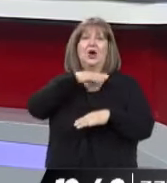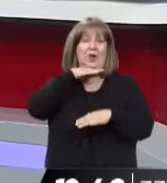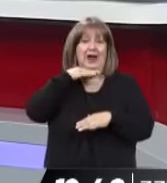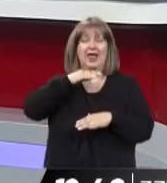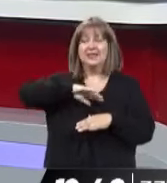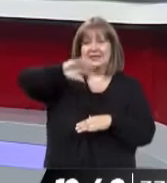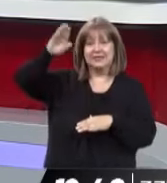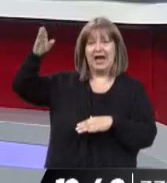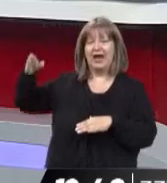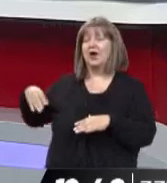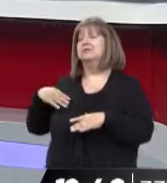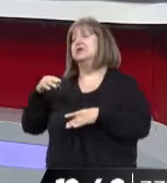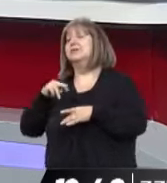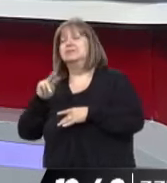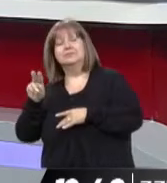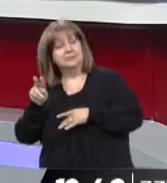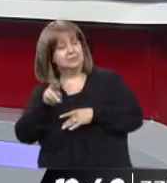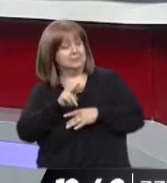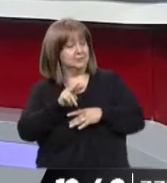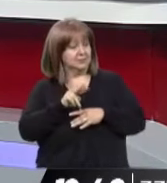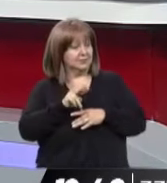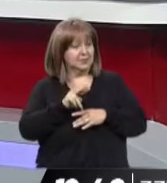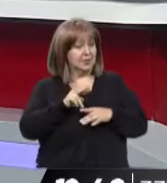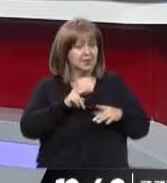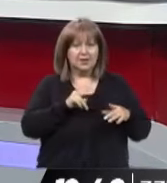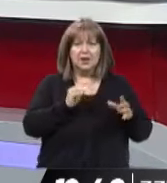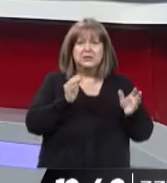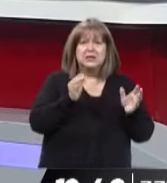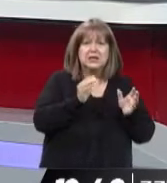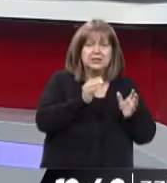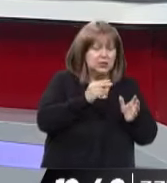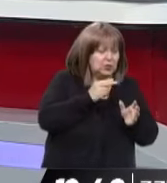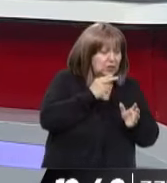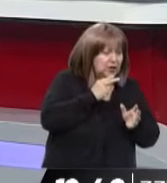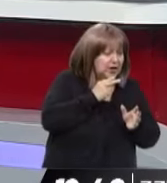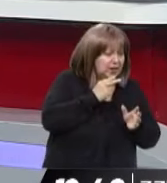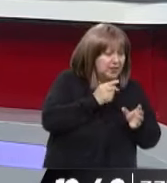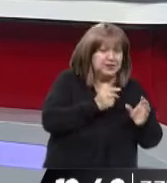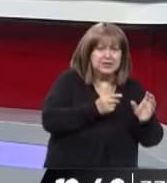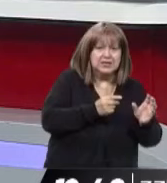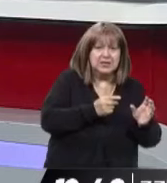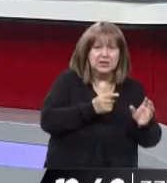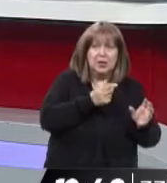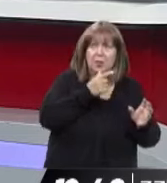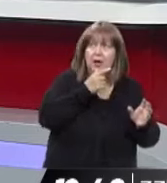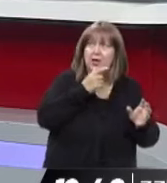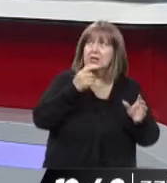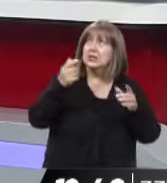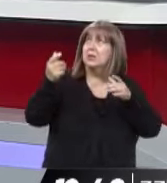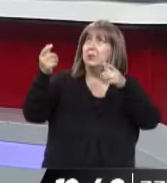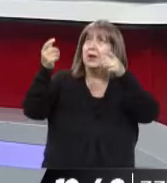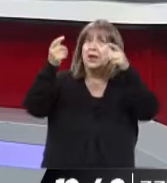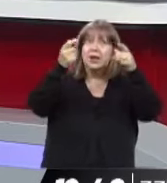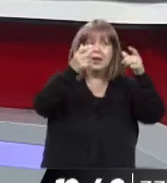en la fauna terrícola. ¿Sí? Pero era muy pequeño, verde, como si fuera un extraterrestre, pero realmente no puedo saber si era o no era, con lo cual... ¿Estaba